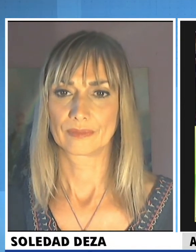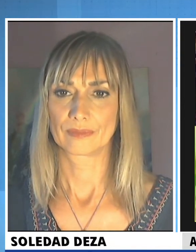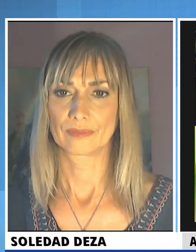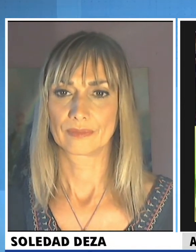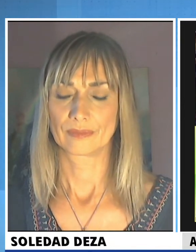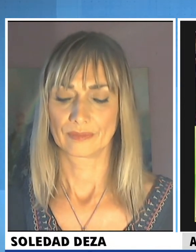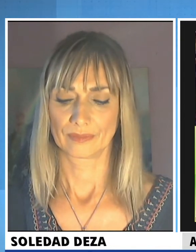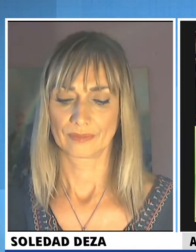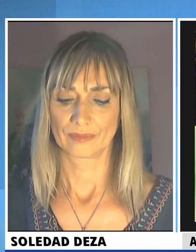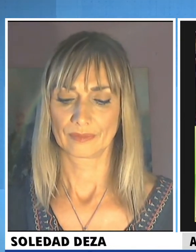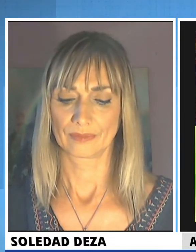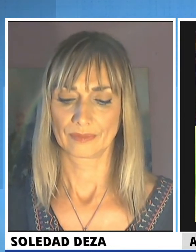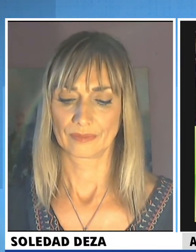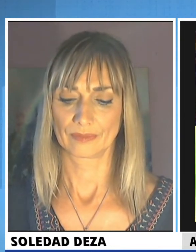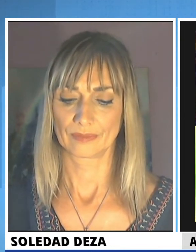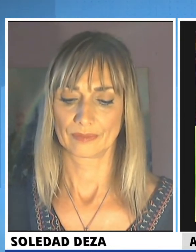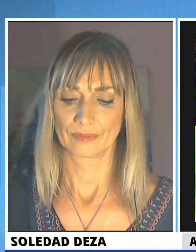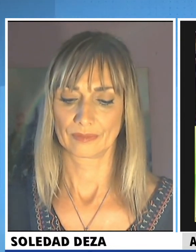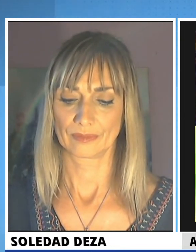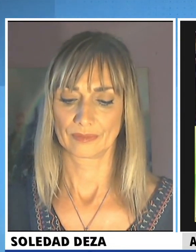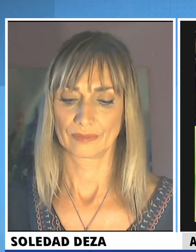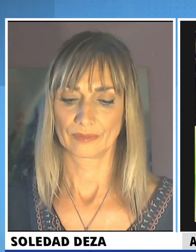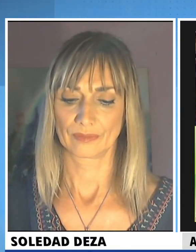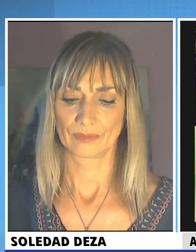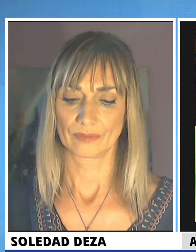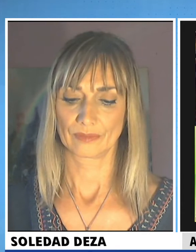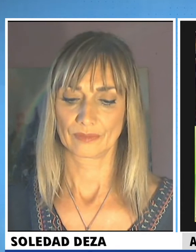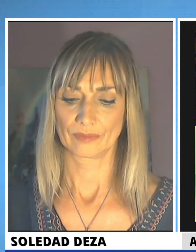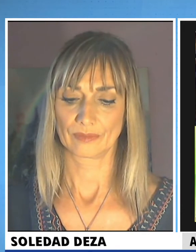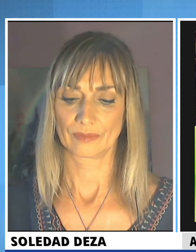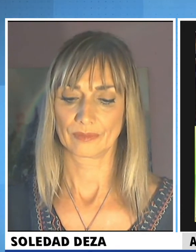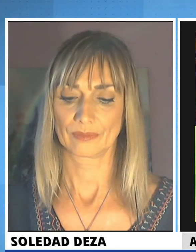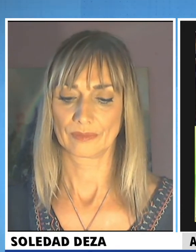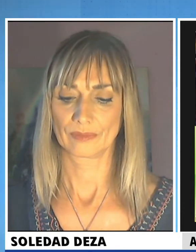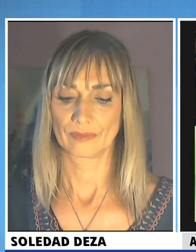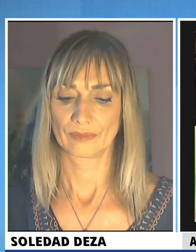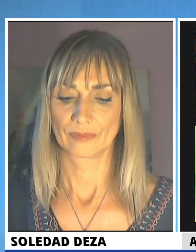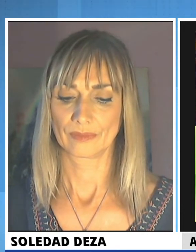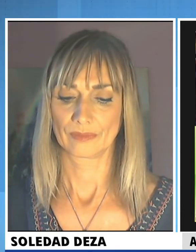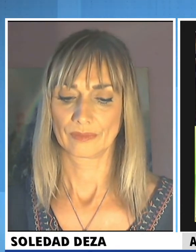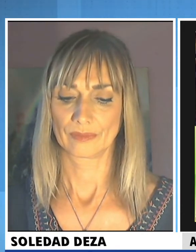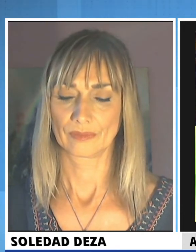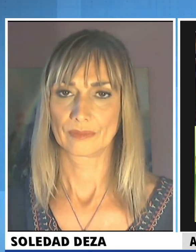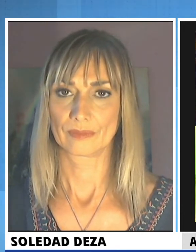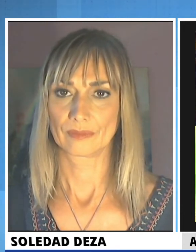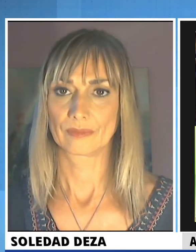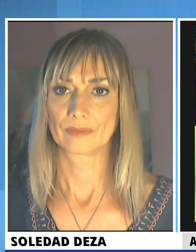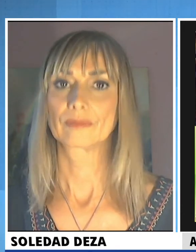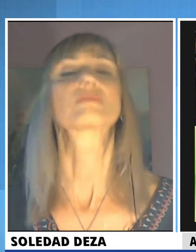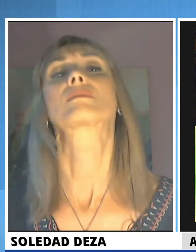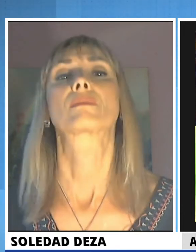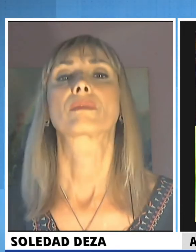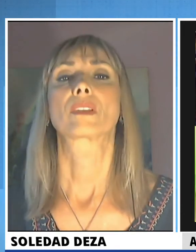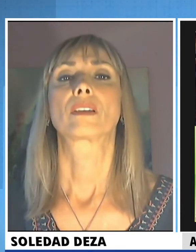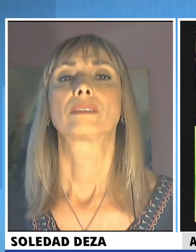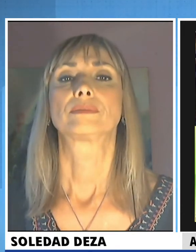pareja, aunque sea violenta, trabaje, posiblemente sea lo más lógico que una mujer decida, no quiero que esté